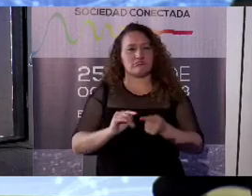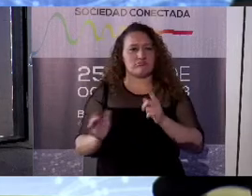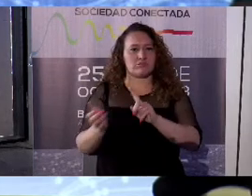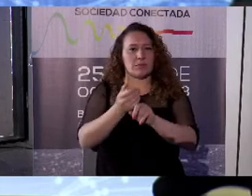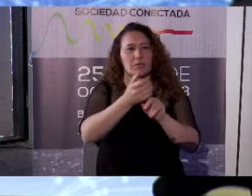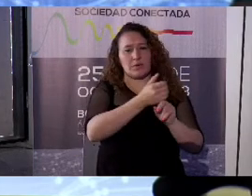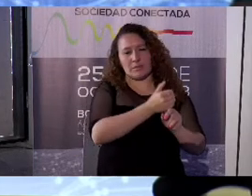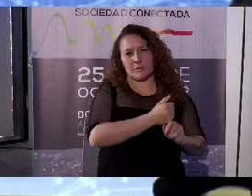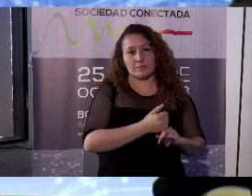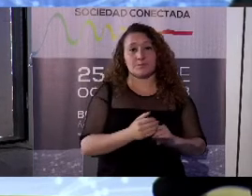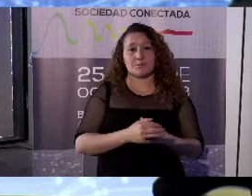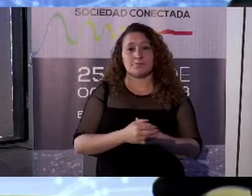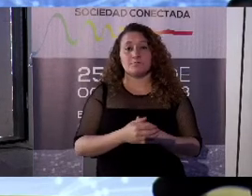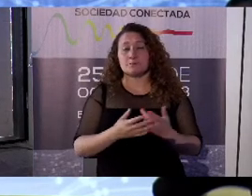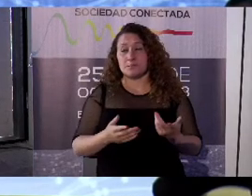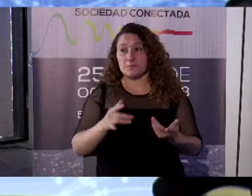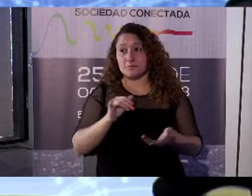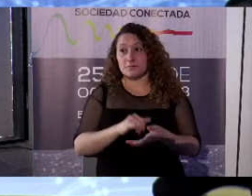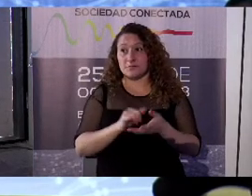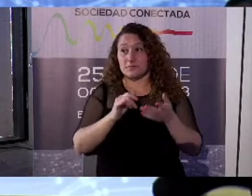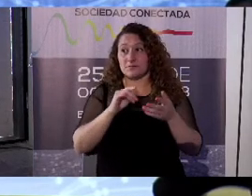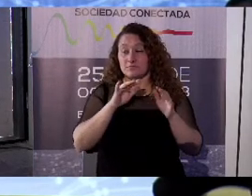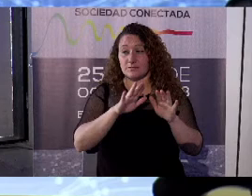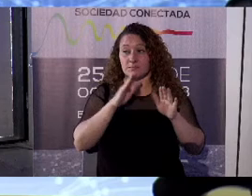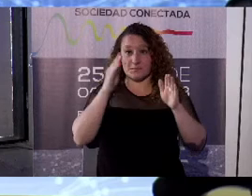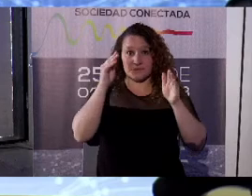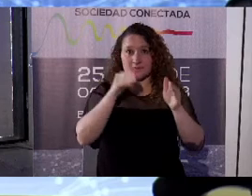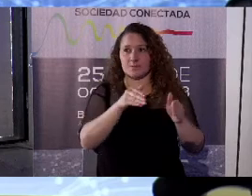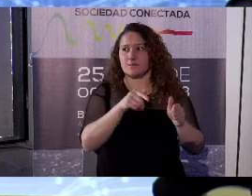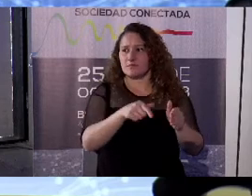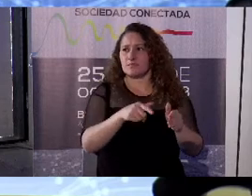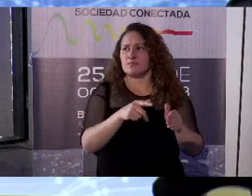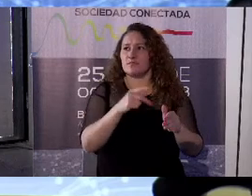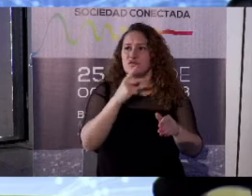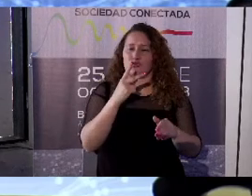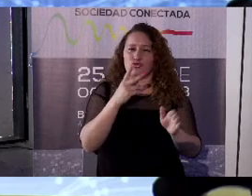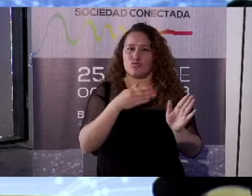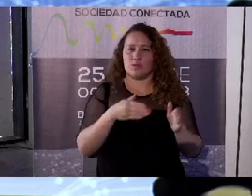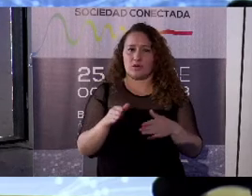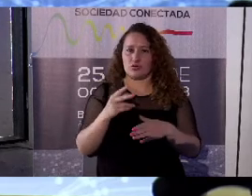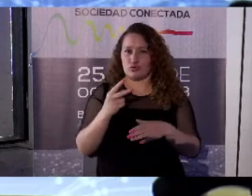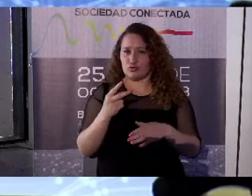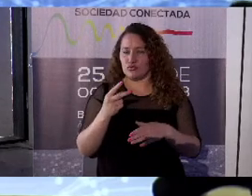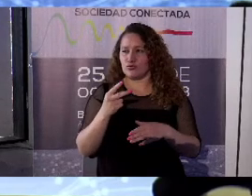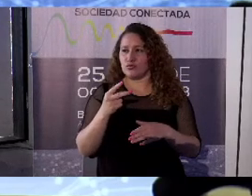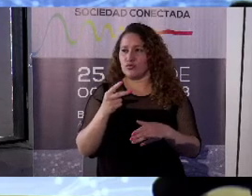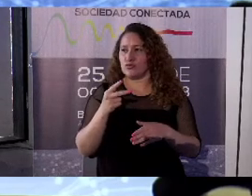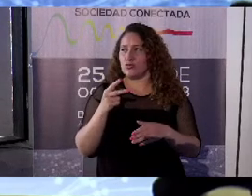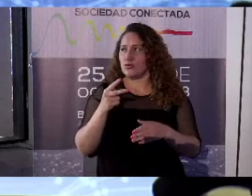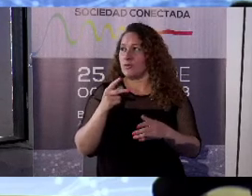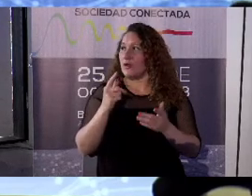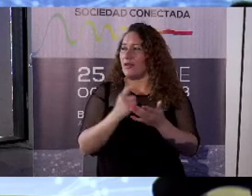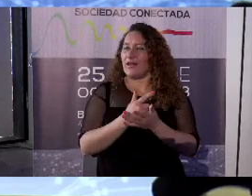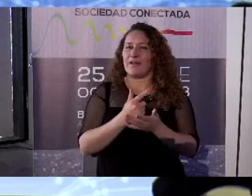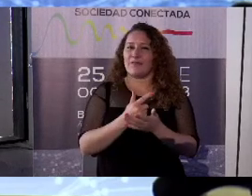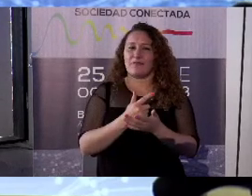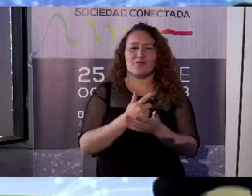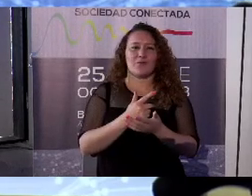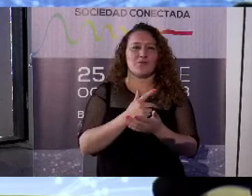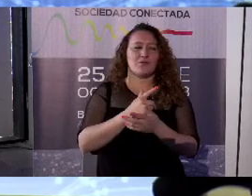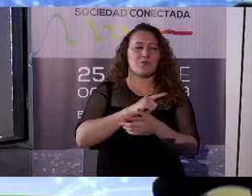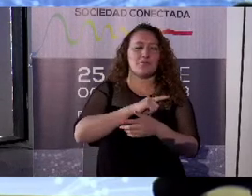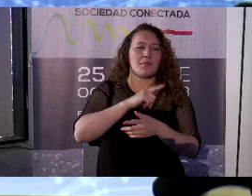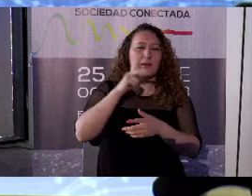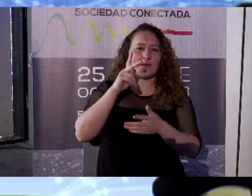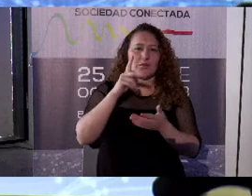dispuesto y en función de eso les voy a contar que eh Hay dos planes que conforman el el libro blanco de la sociedad de la información